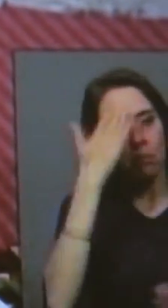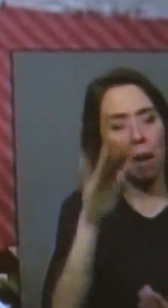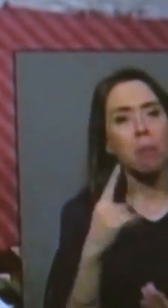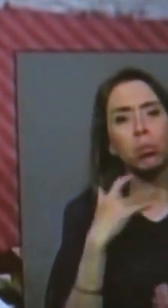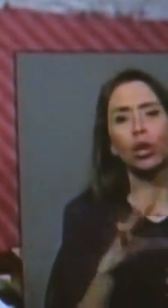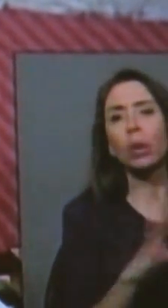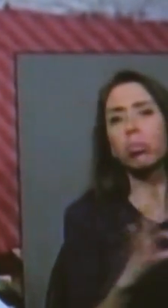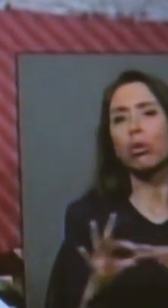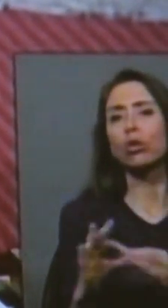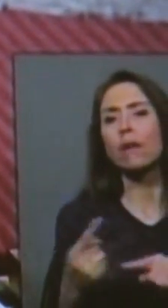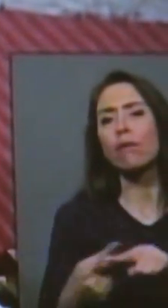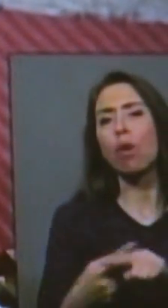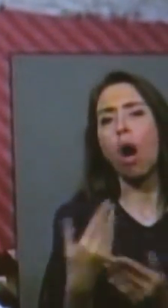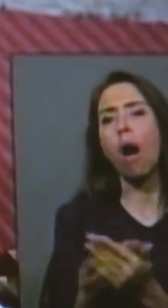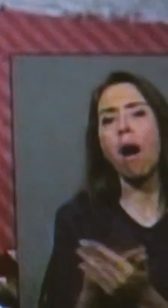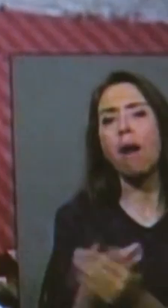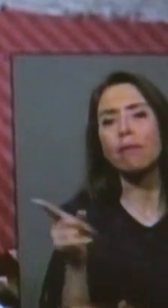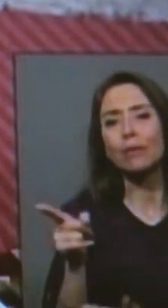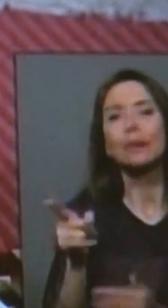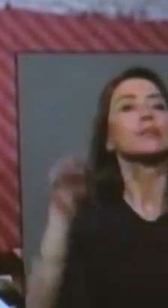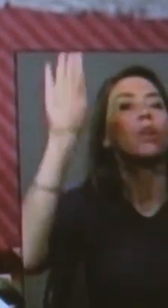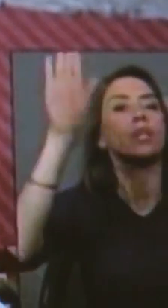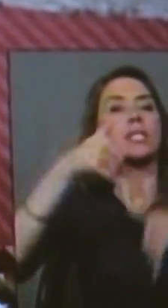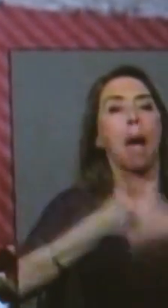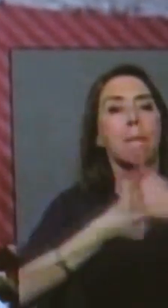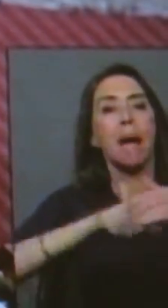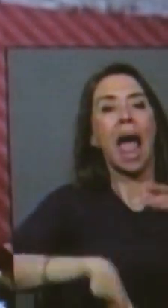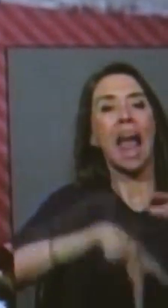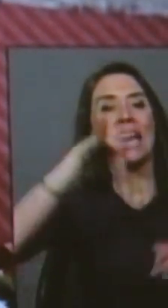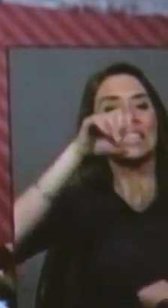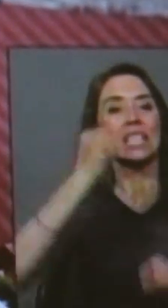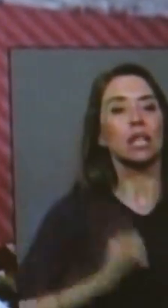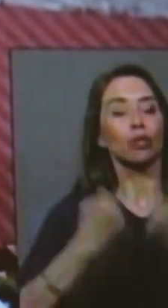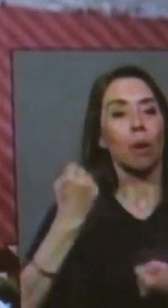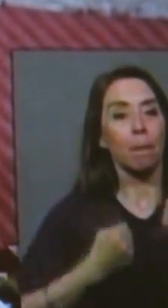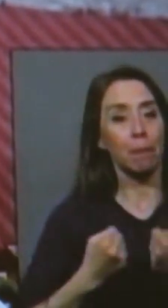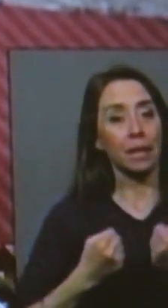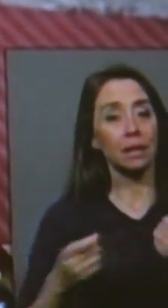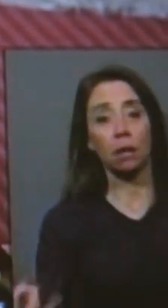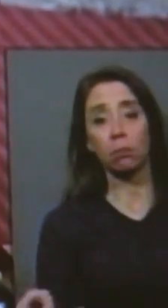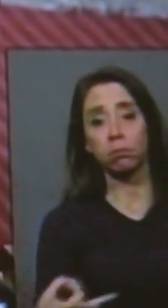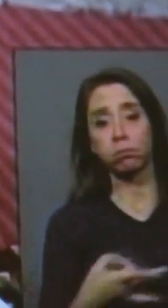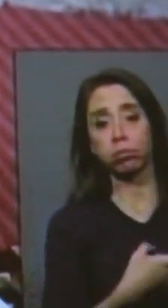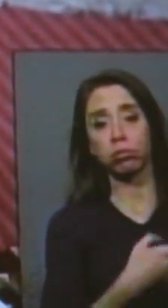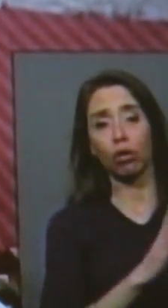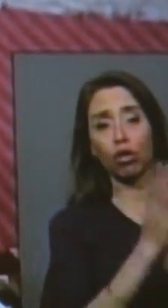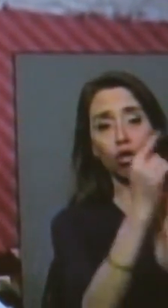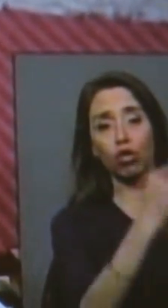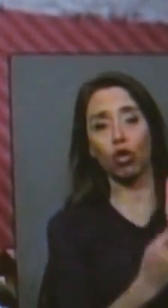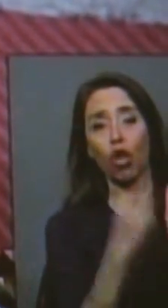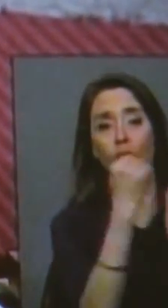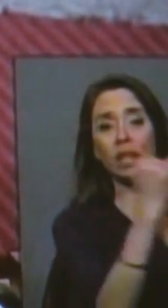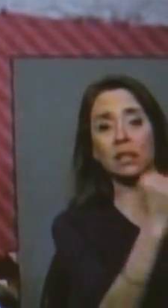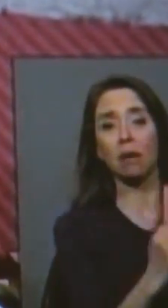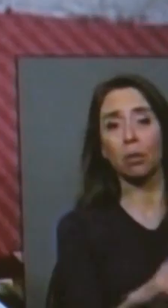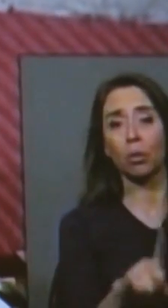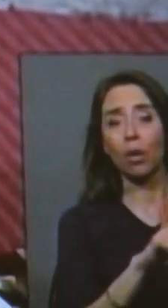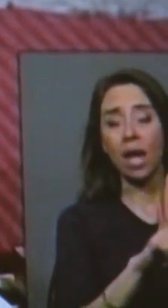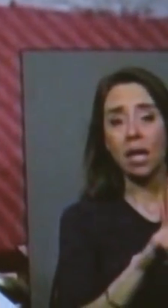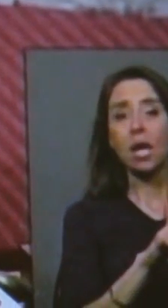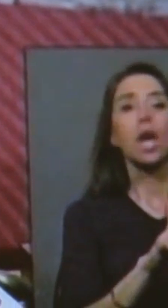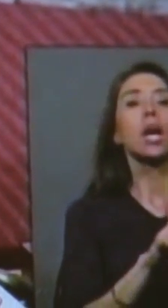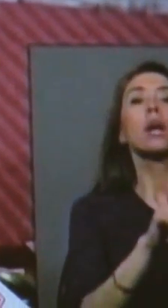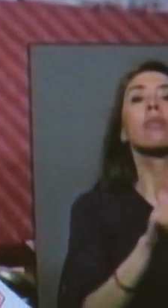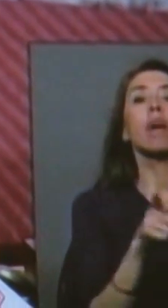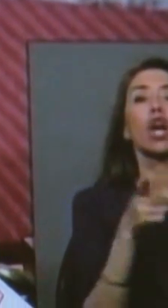a cabo los procedimientos de licitación, los que además transgredieron todas las disposiciones legales al sistema de